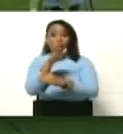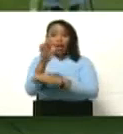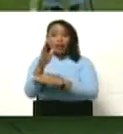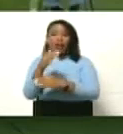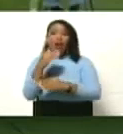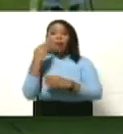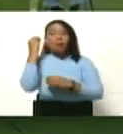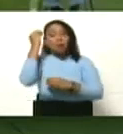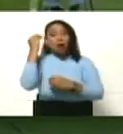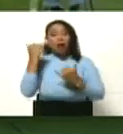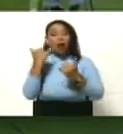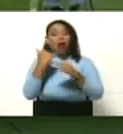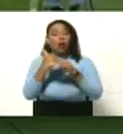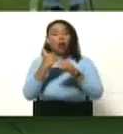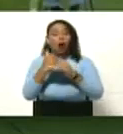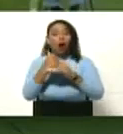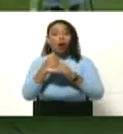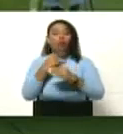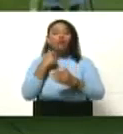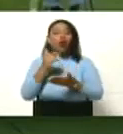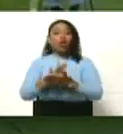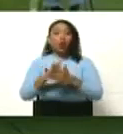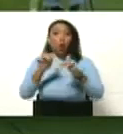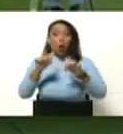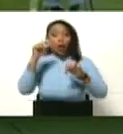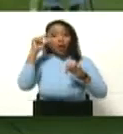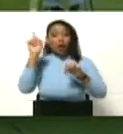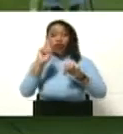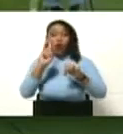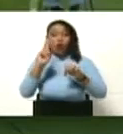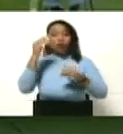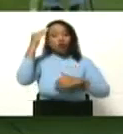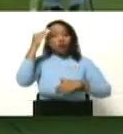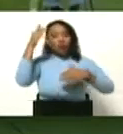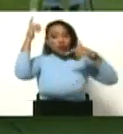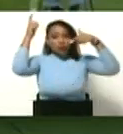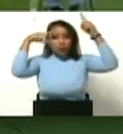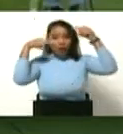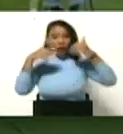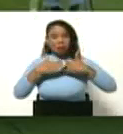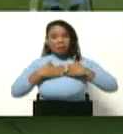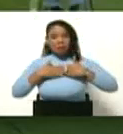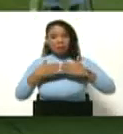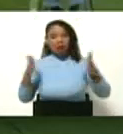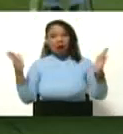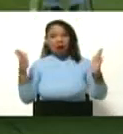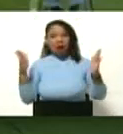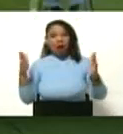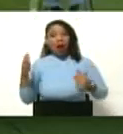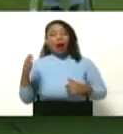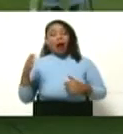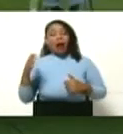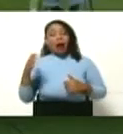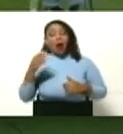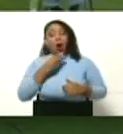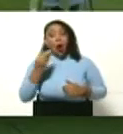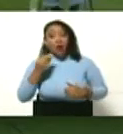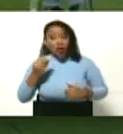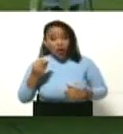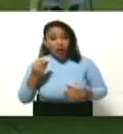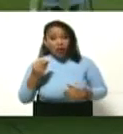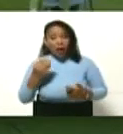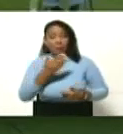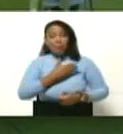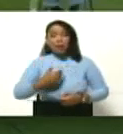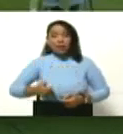muerto. Hoy día no. El comandante Chávez le abrió espacio a la juventud. El presidente Nicolás Maduro permanece en esos